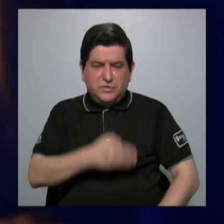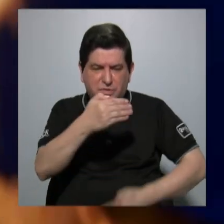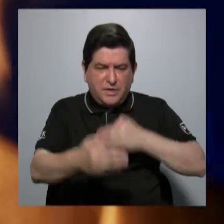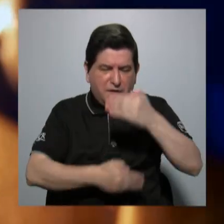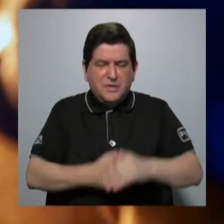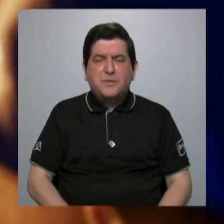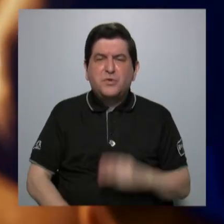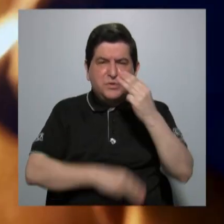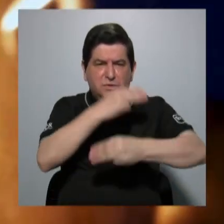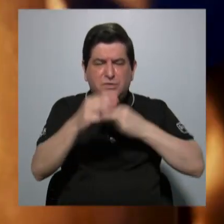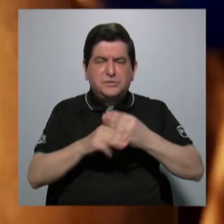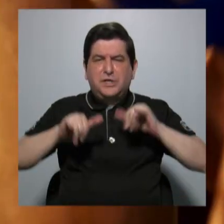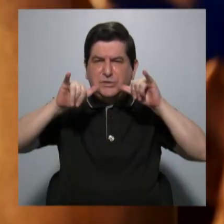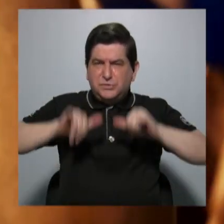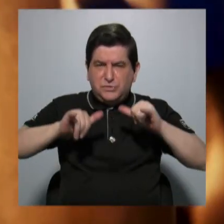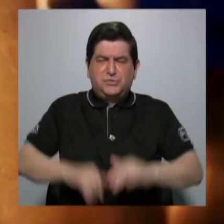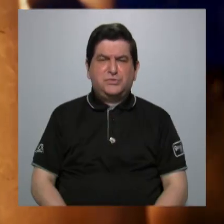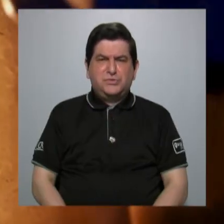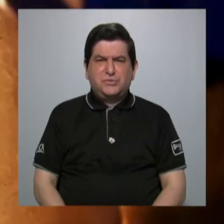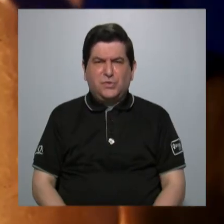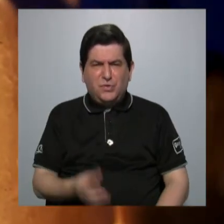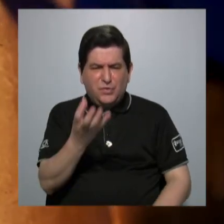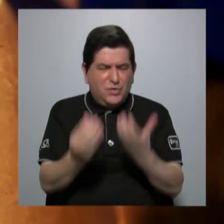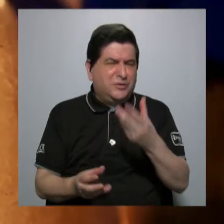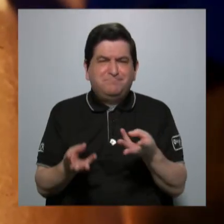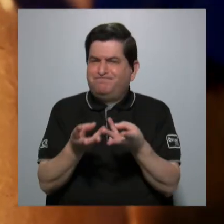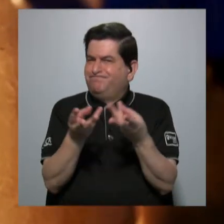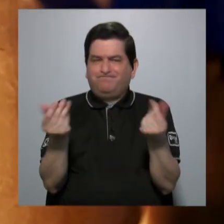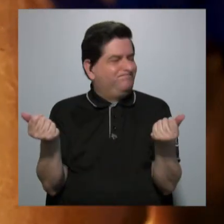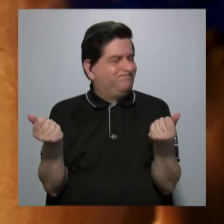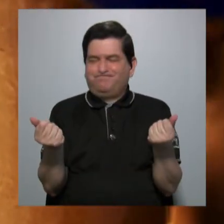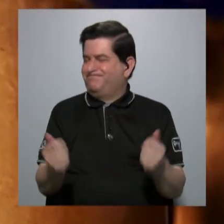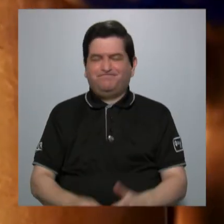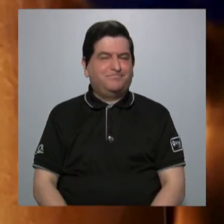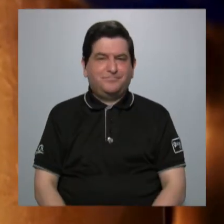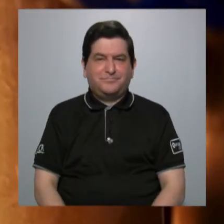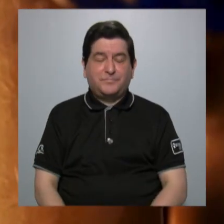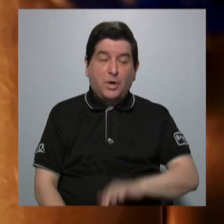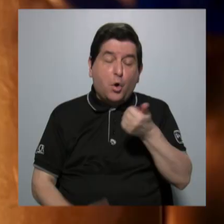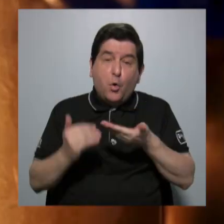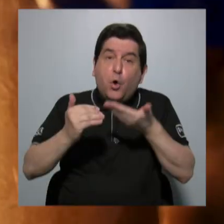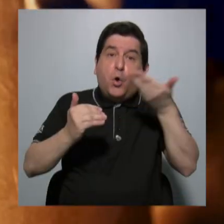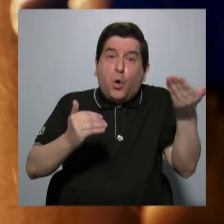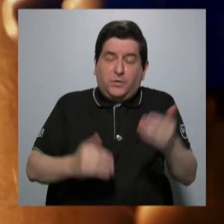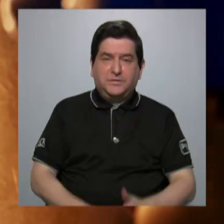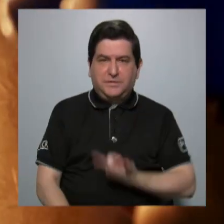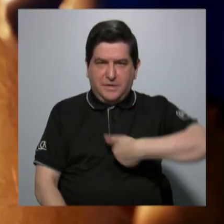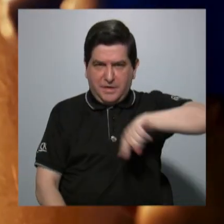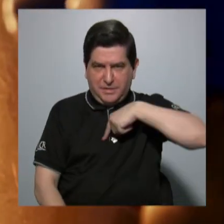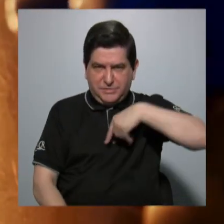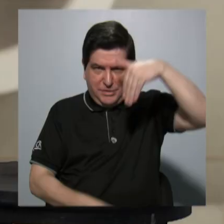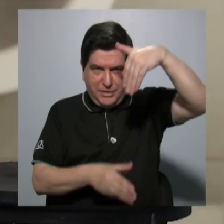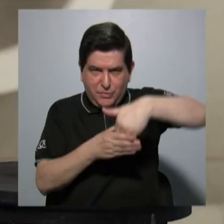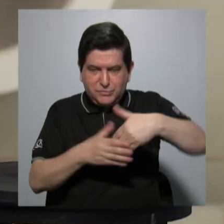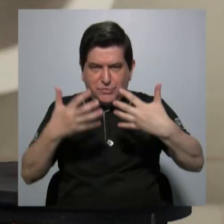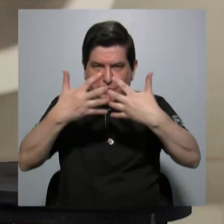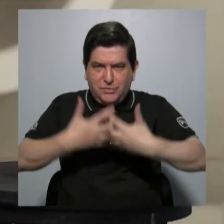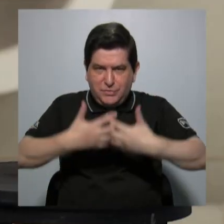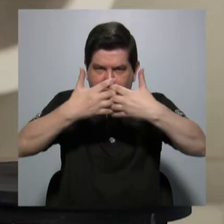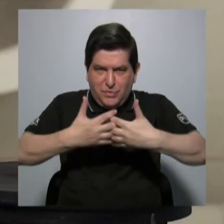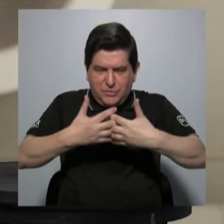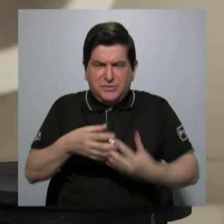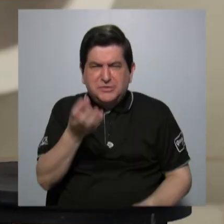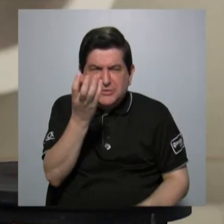tendencias mundiales de sostenibilidad, porque quemar no es la solución. Y además, otra de las cosas, si nosotros metemos un